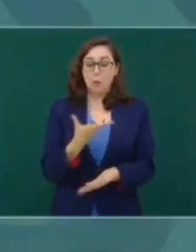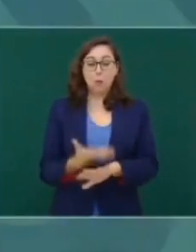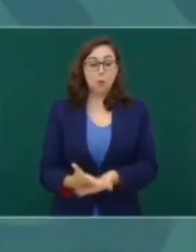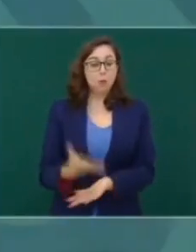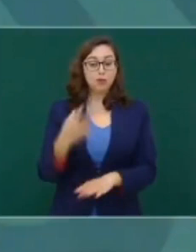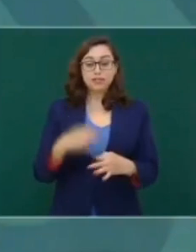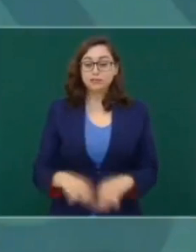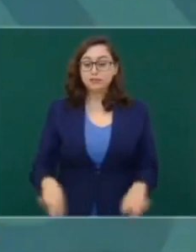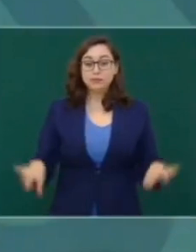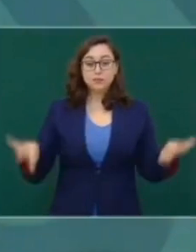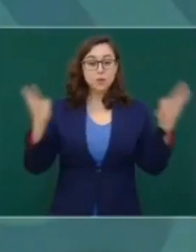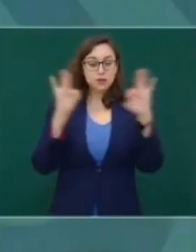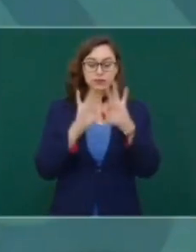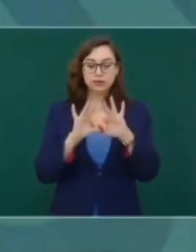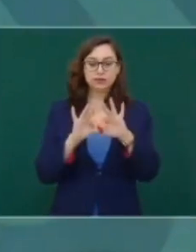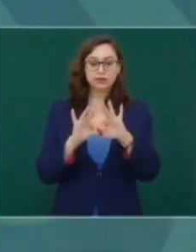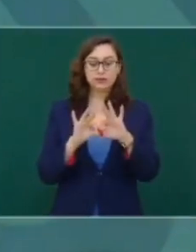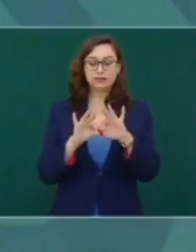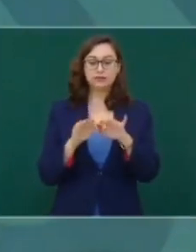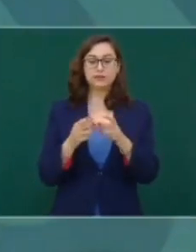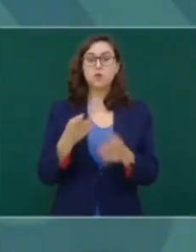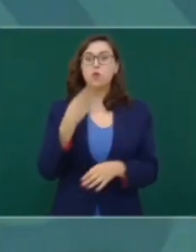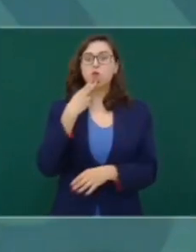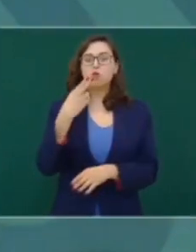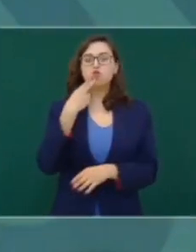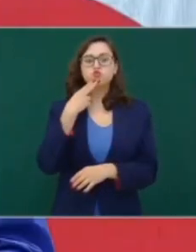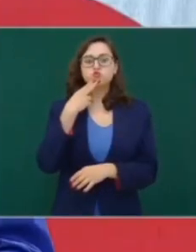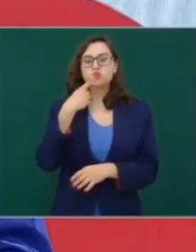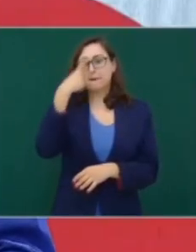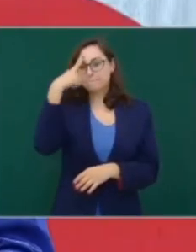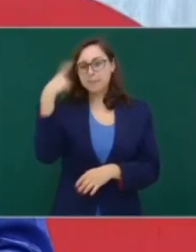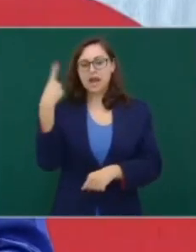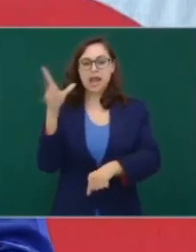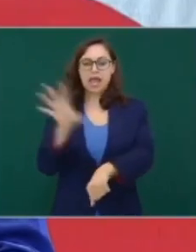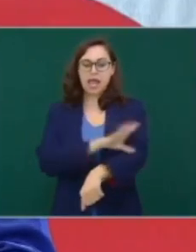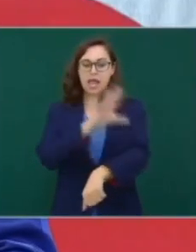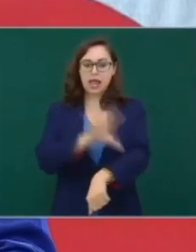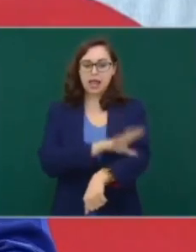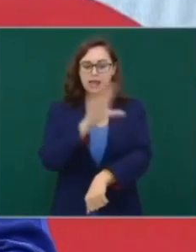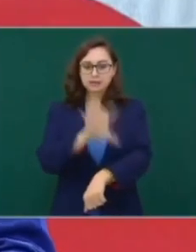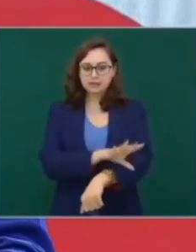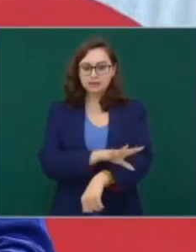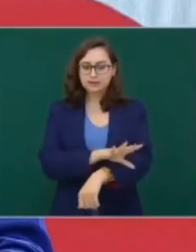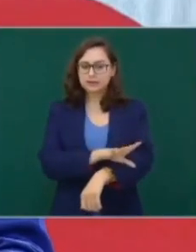para hacer las pilas, para